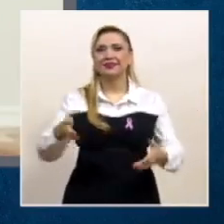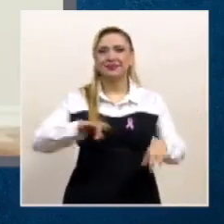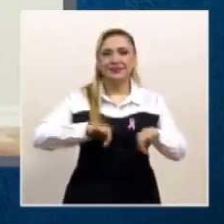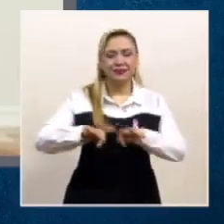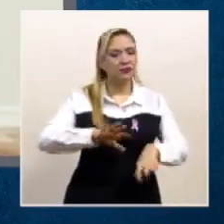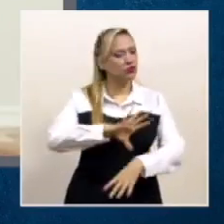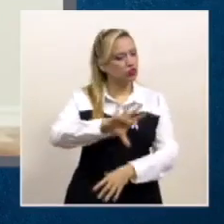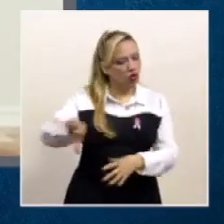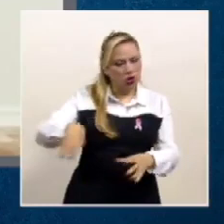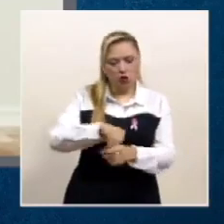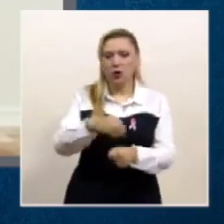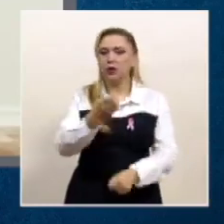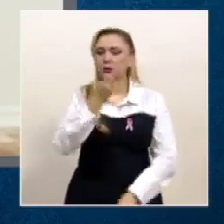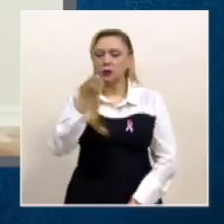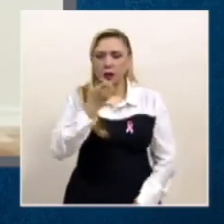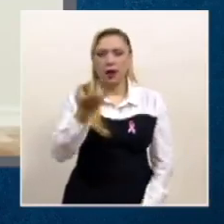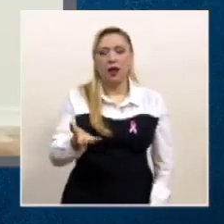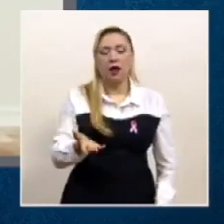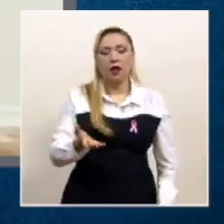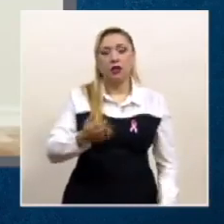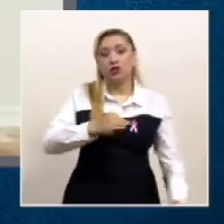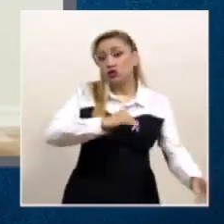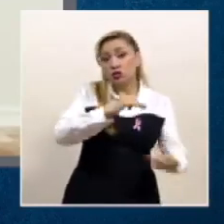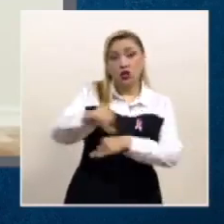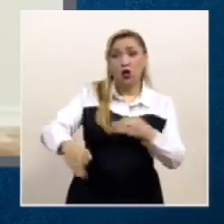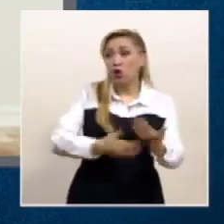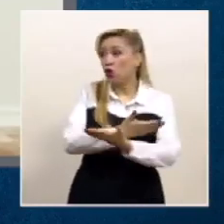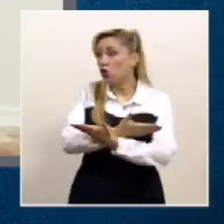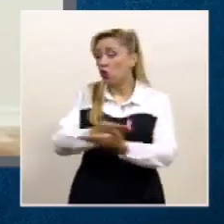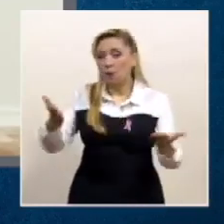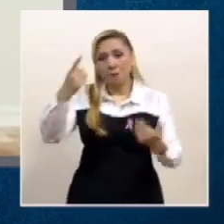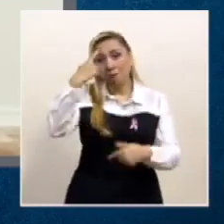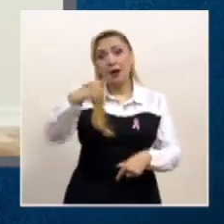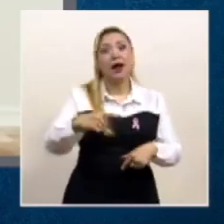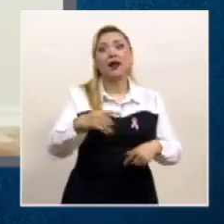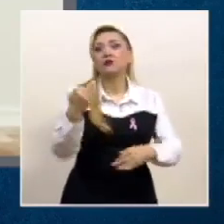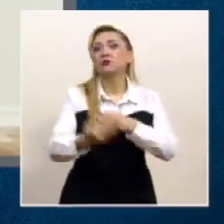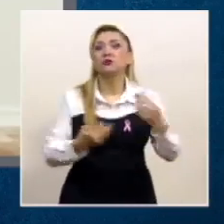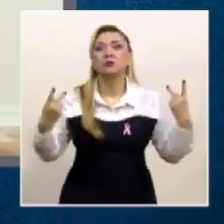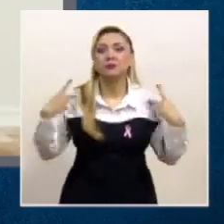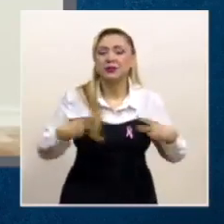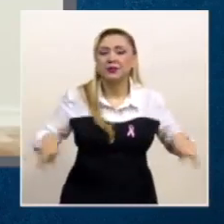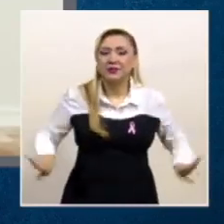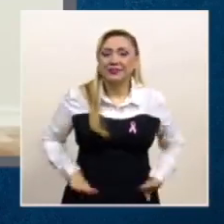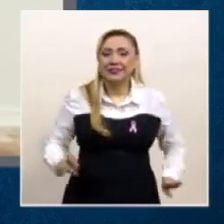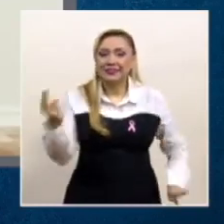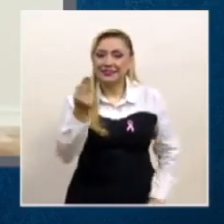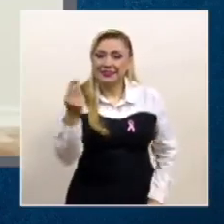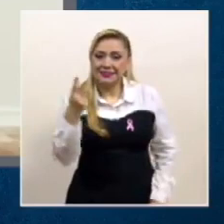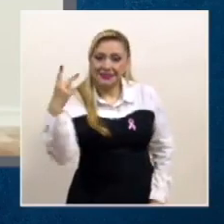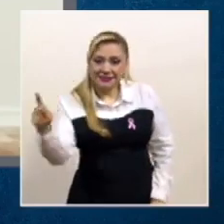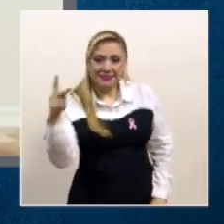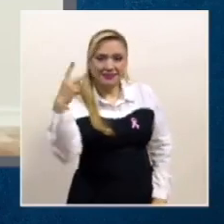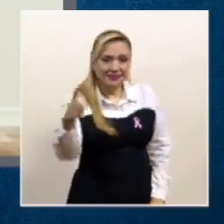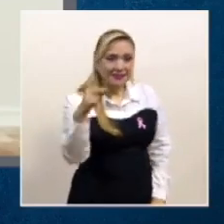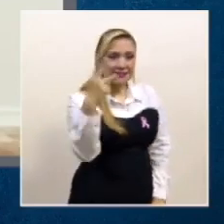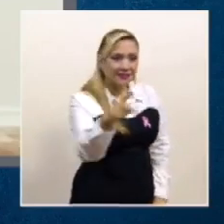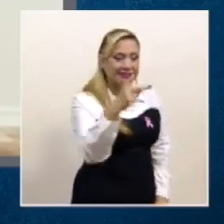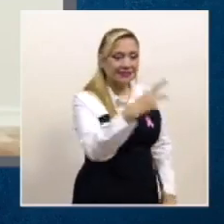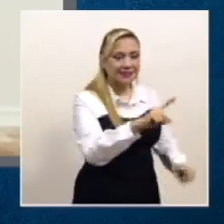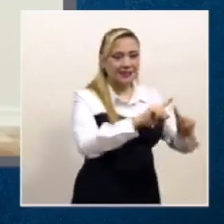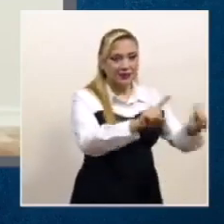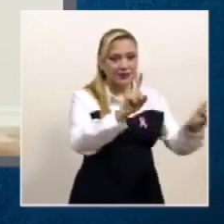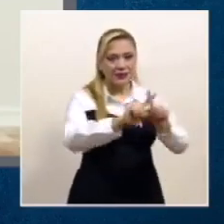principio, pues lo ideal es que todo tuviera un diseño universal, es decir, tuviera en cuenta la gran diversidad de personas